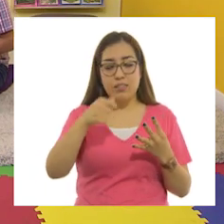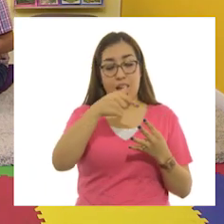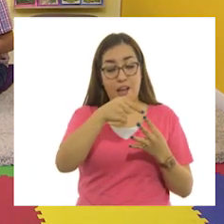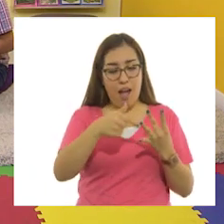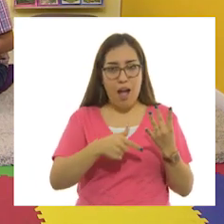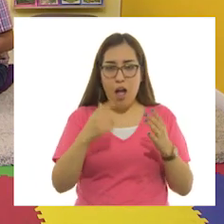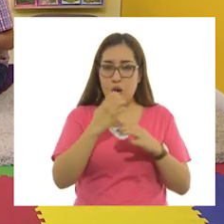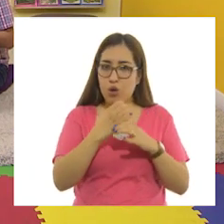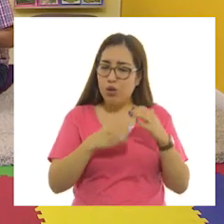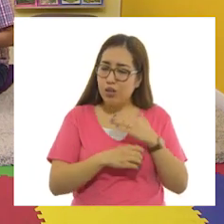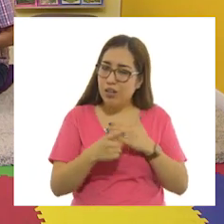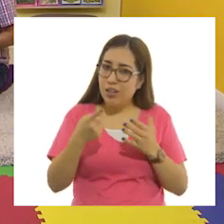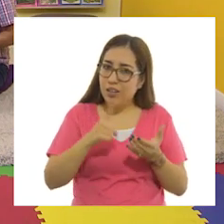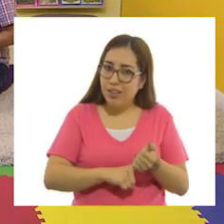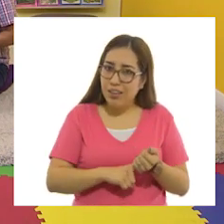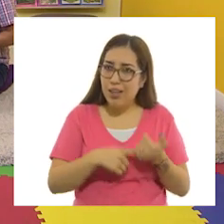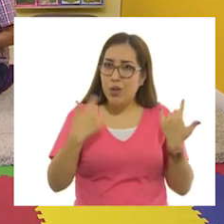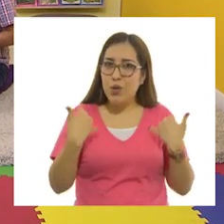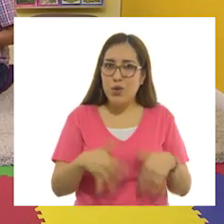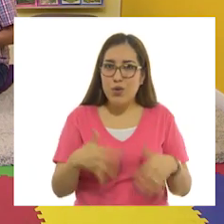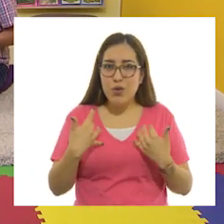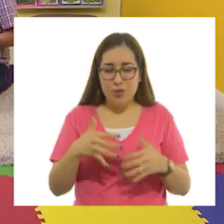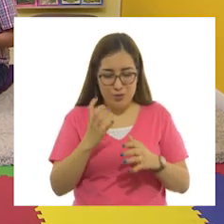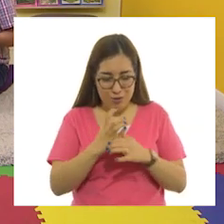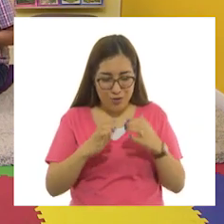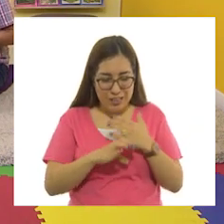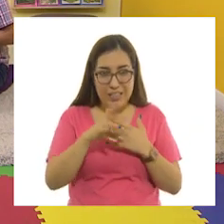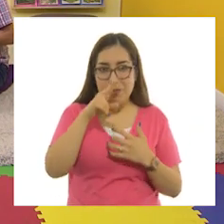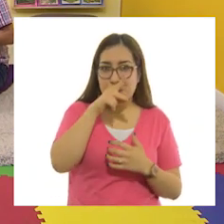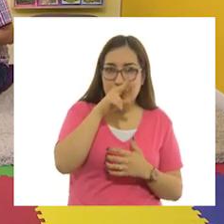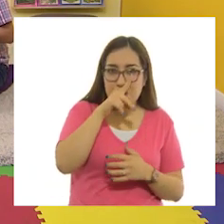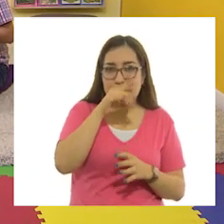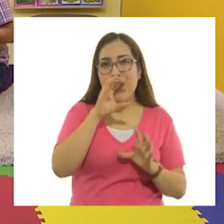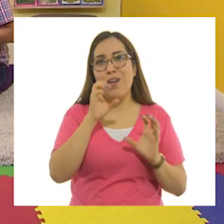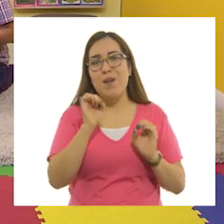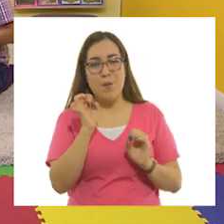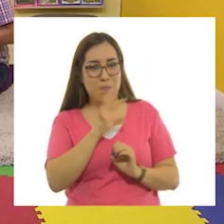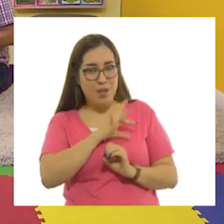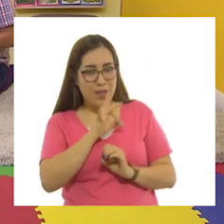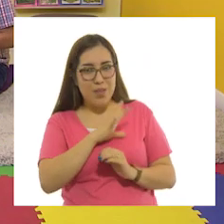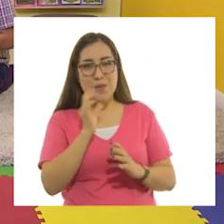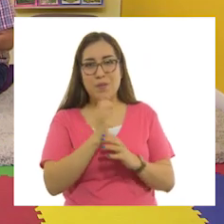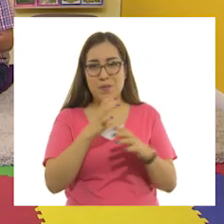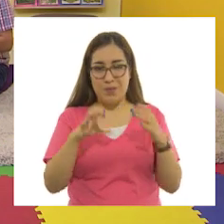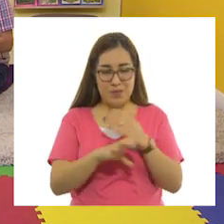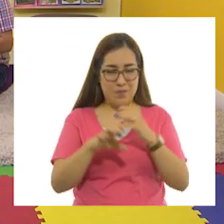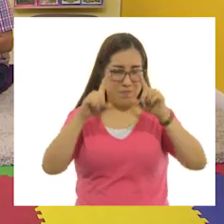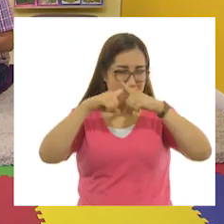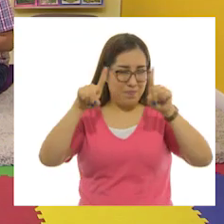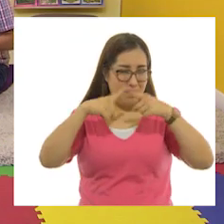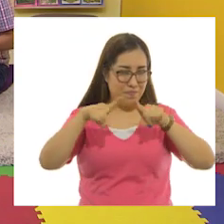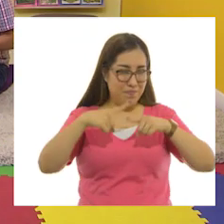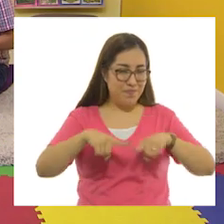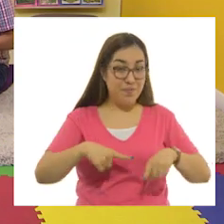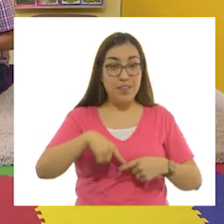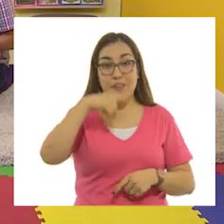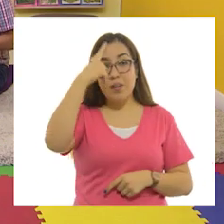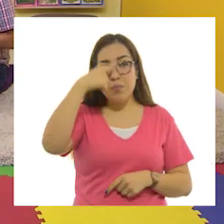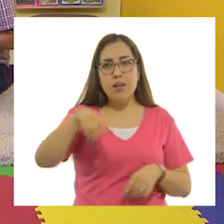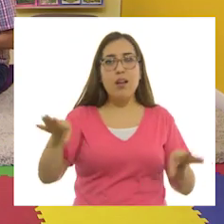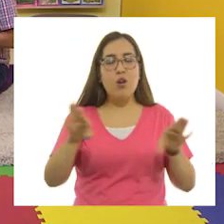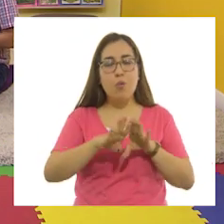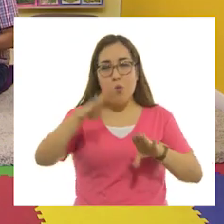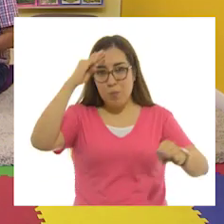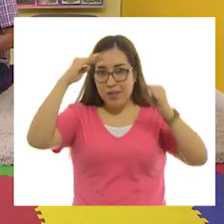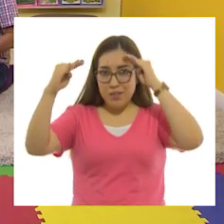lo innombrable para poder hablar de lo que nos preocupa o nos angustia y también para encontrar una respuesta o un camino de salida a